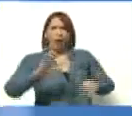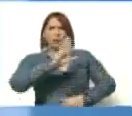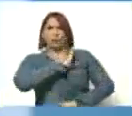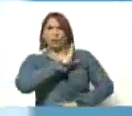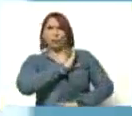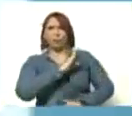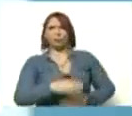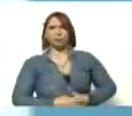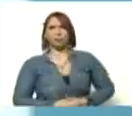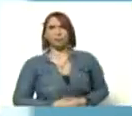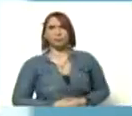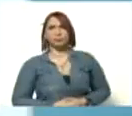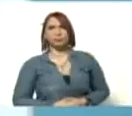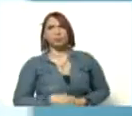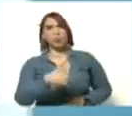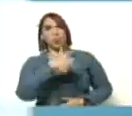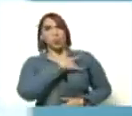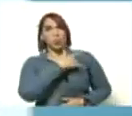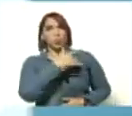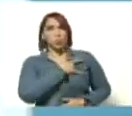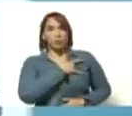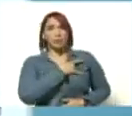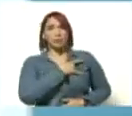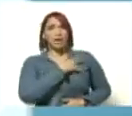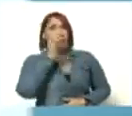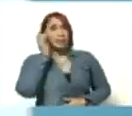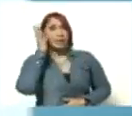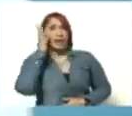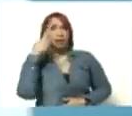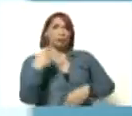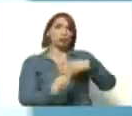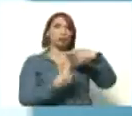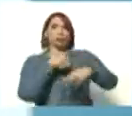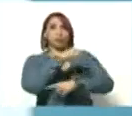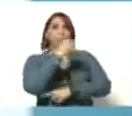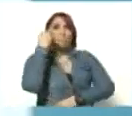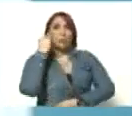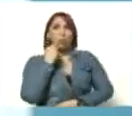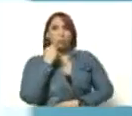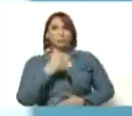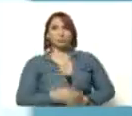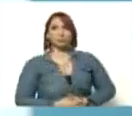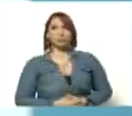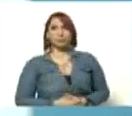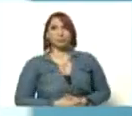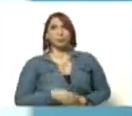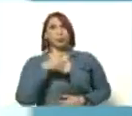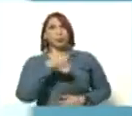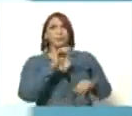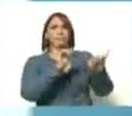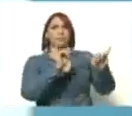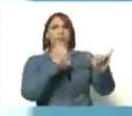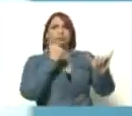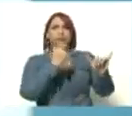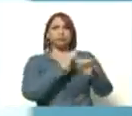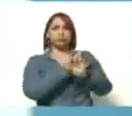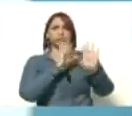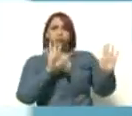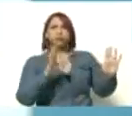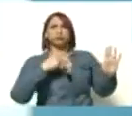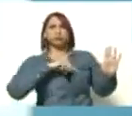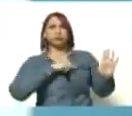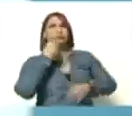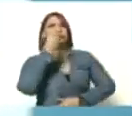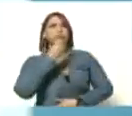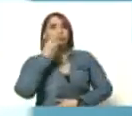con universidades y politécnicos creados por la revolución bolivariana. Usted lo decía con mucha claridad y nuestros